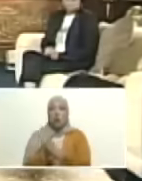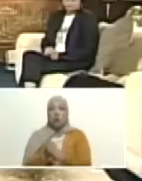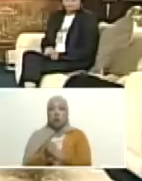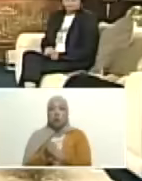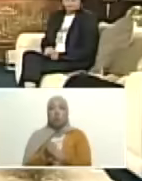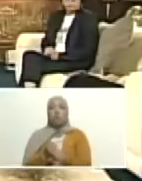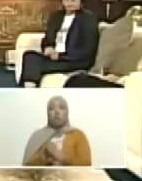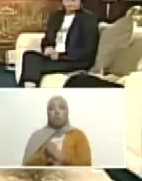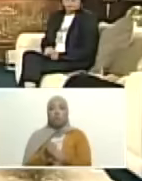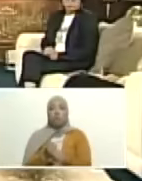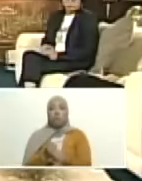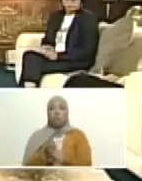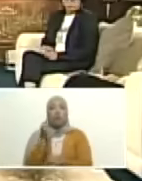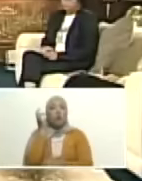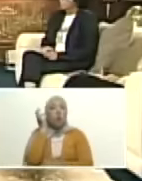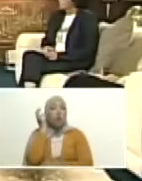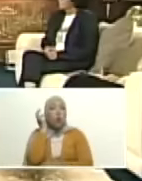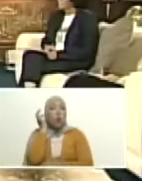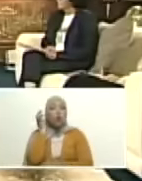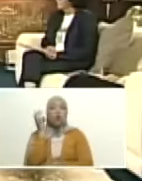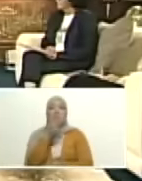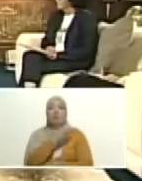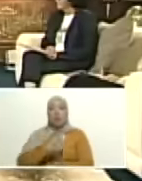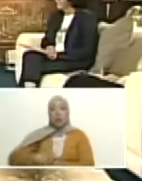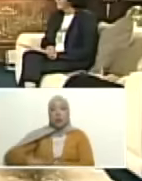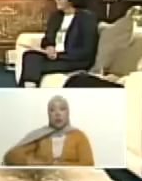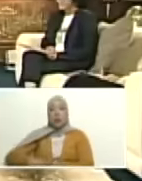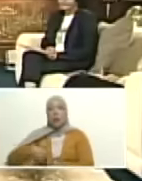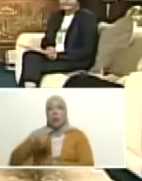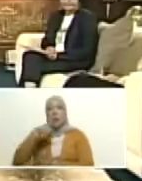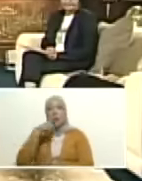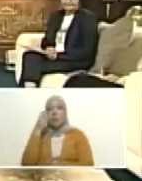María Cristina, Nicolás Maduro,